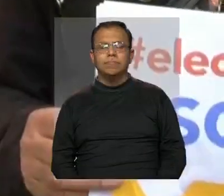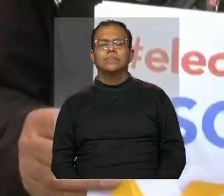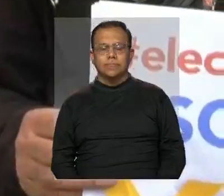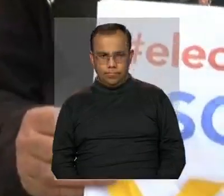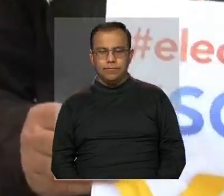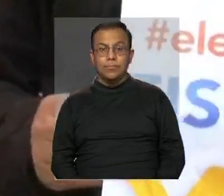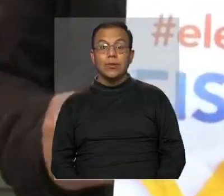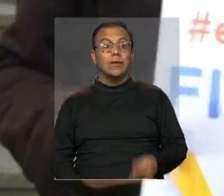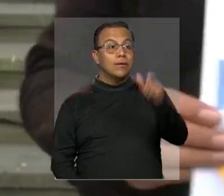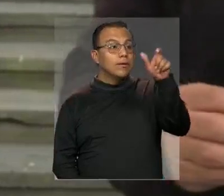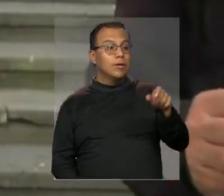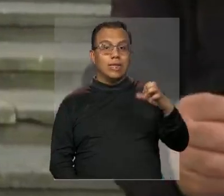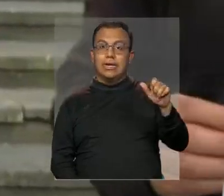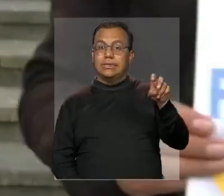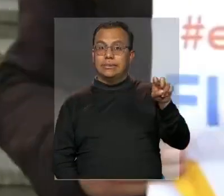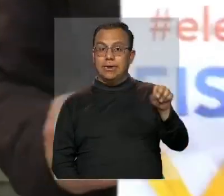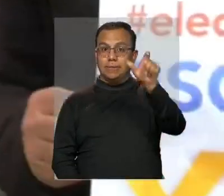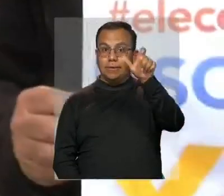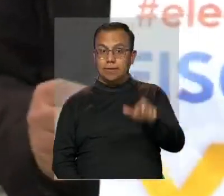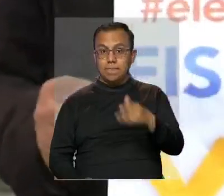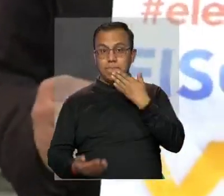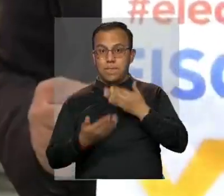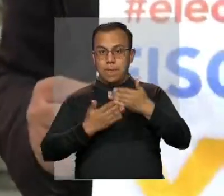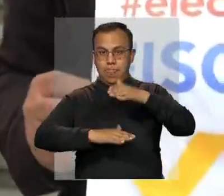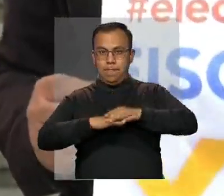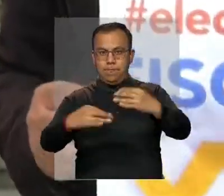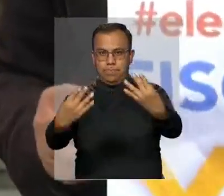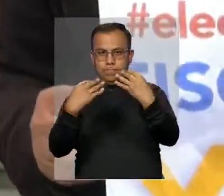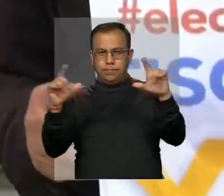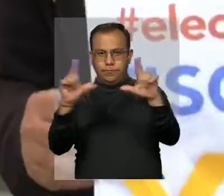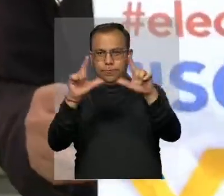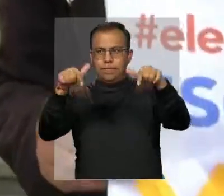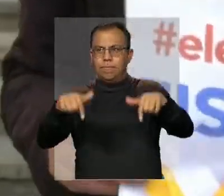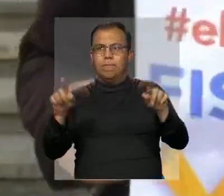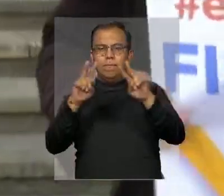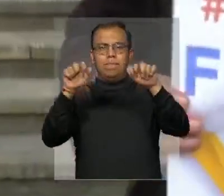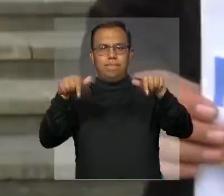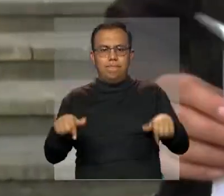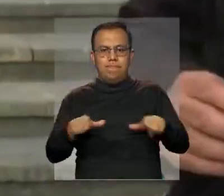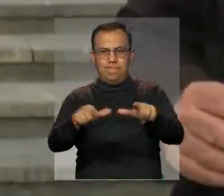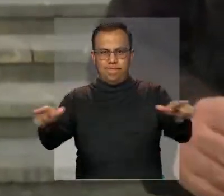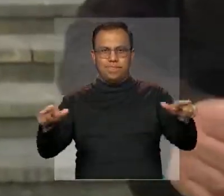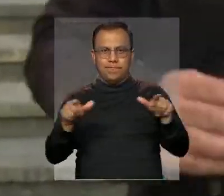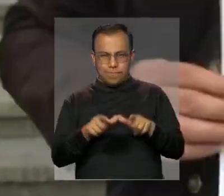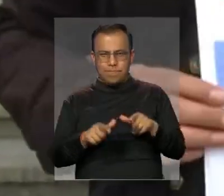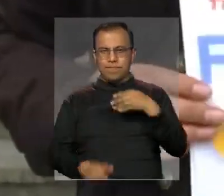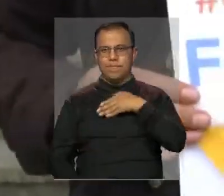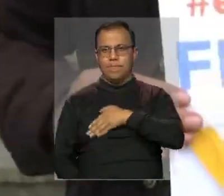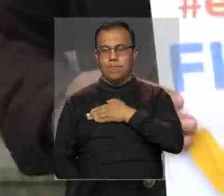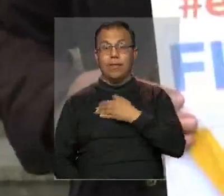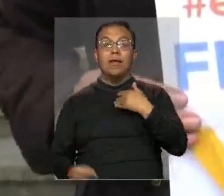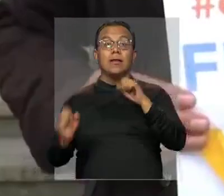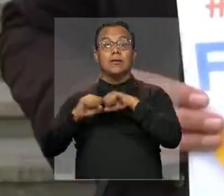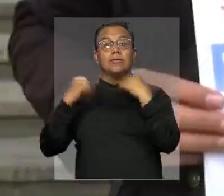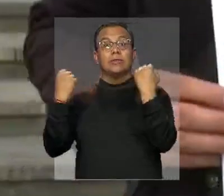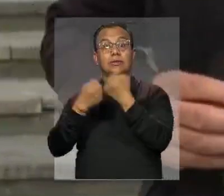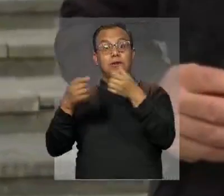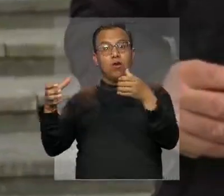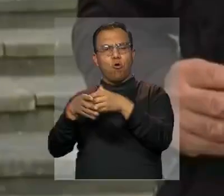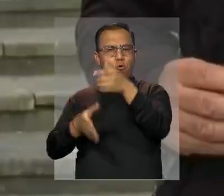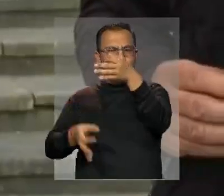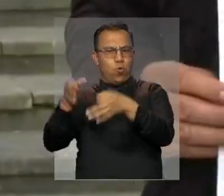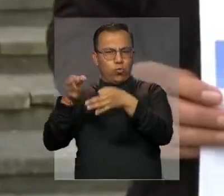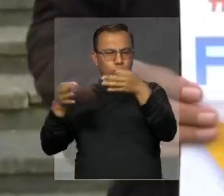Cristian y televidentes, buenas tardes. Pues mire, esta es la situación hasta ahora en inmediaciones de la Plaza de Bolívar. Mientras que la sala plena de la Corte Suprema